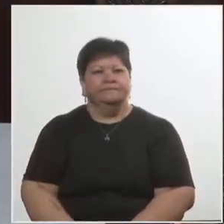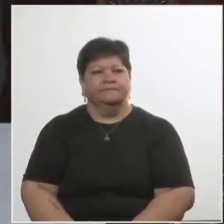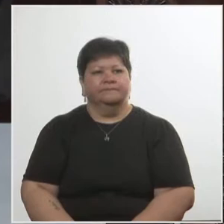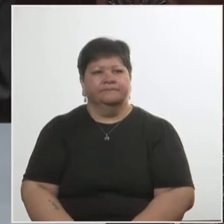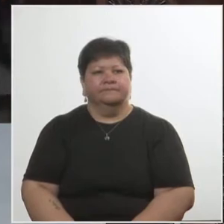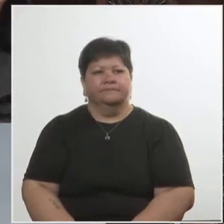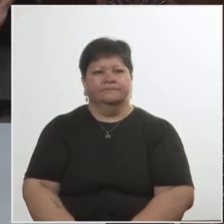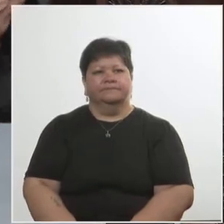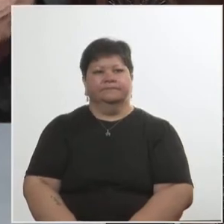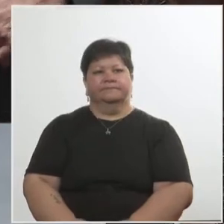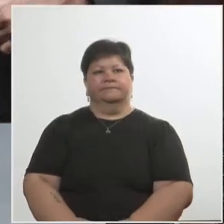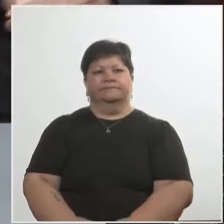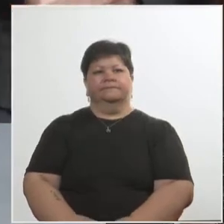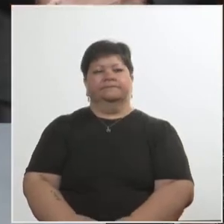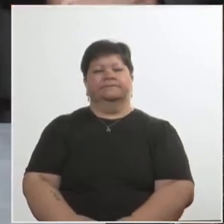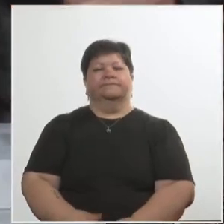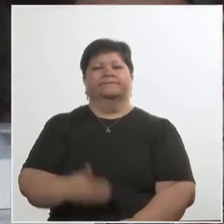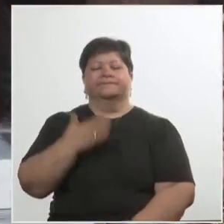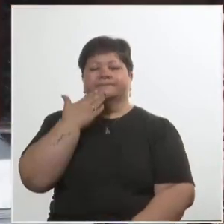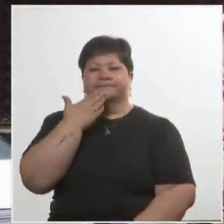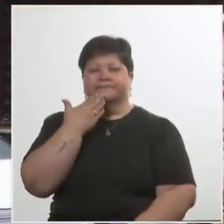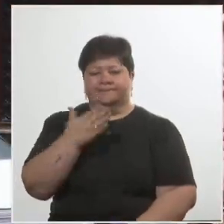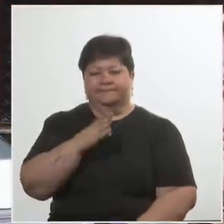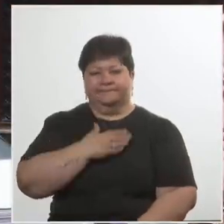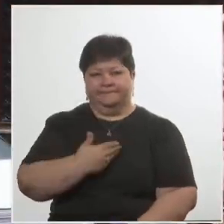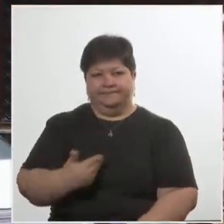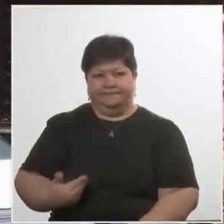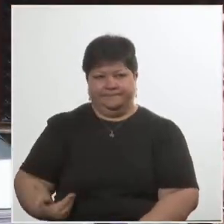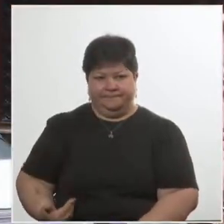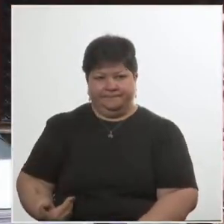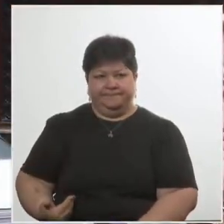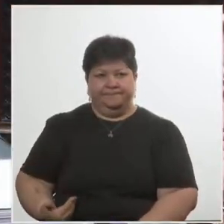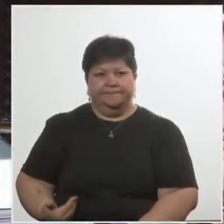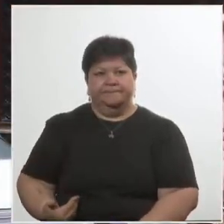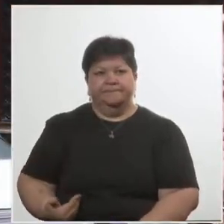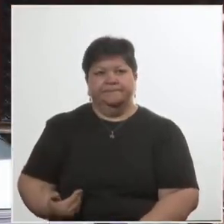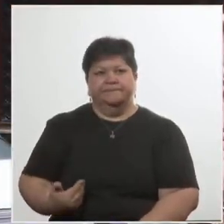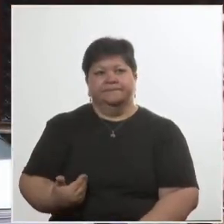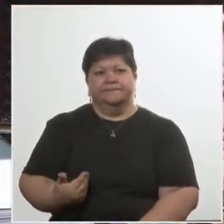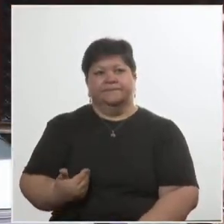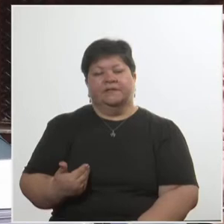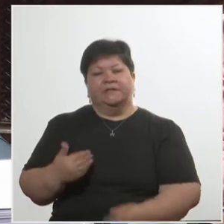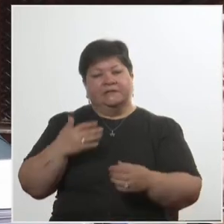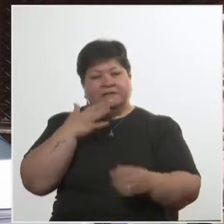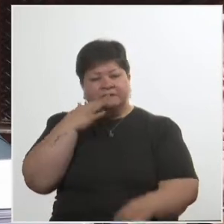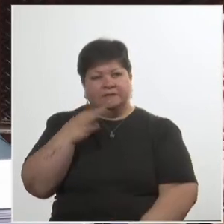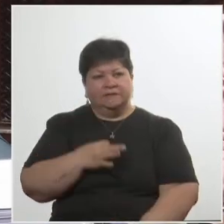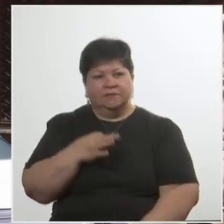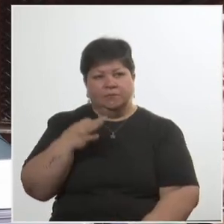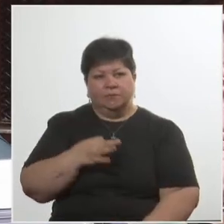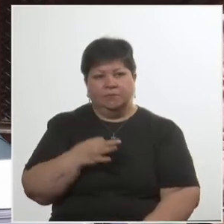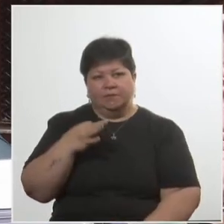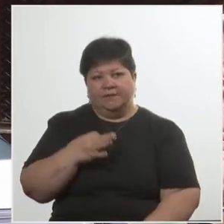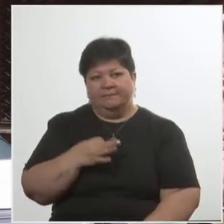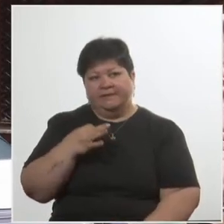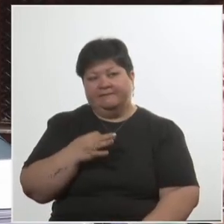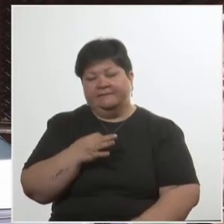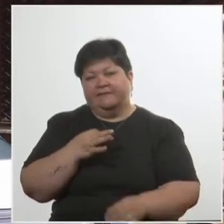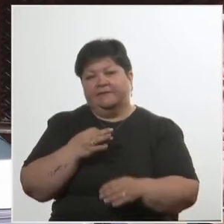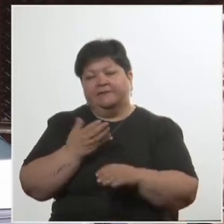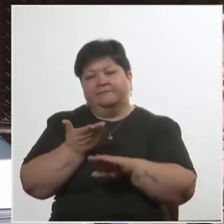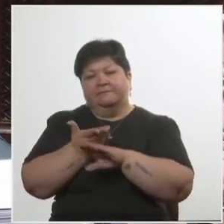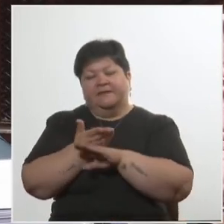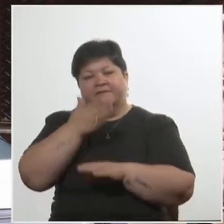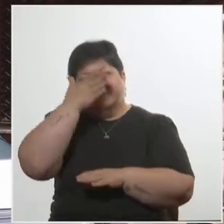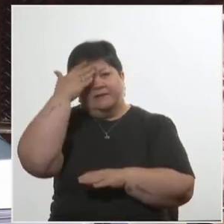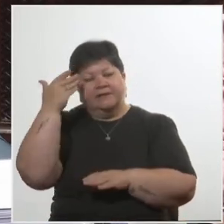Gracias presidente este probablemente la bancada del frente amplio solicita algún cuarto intermedio breve